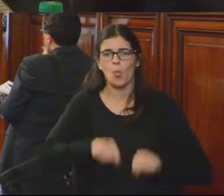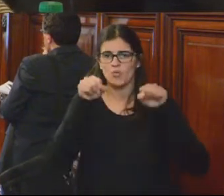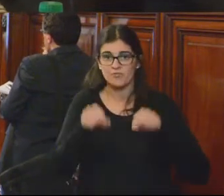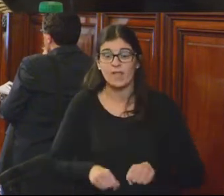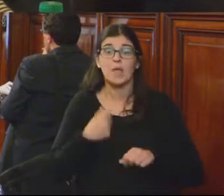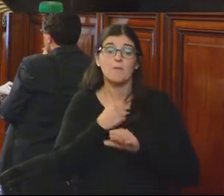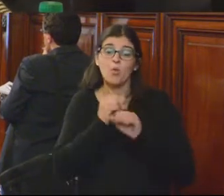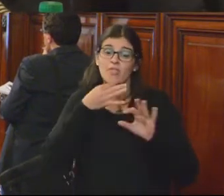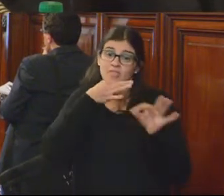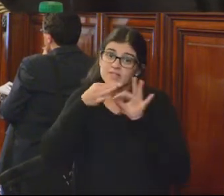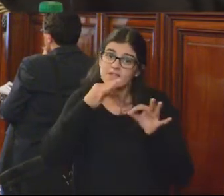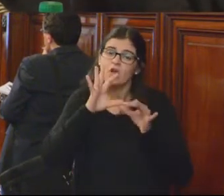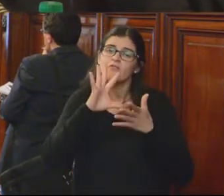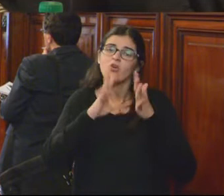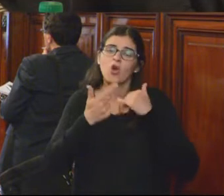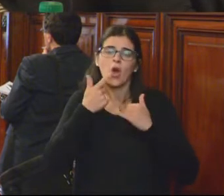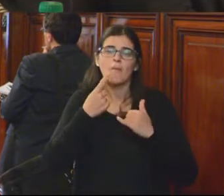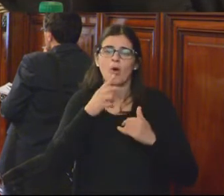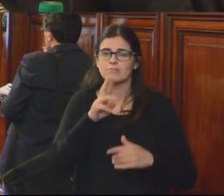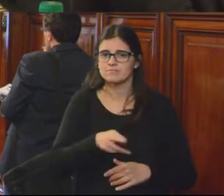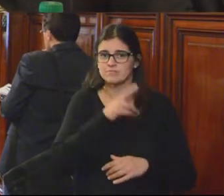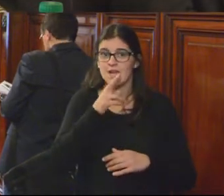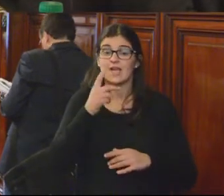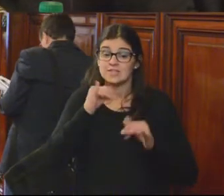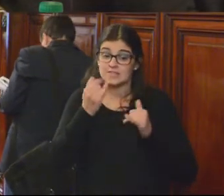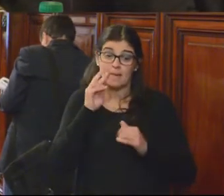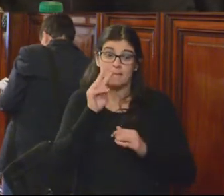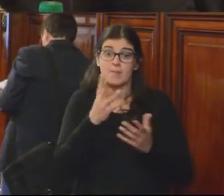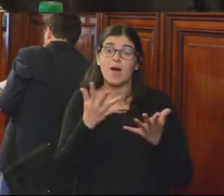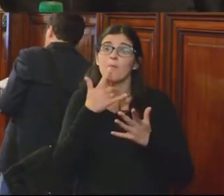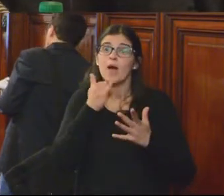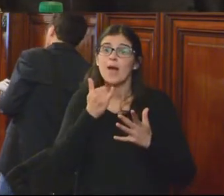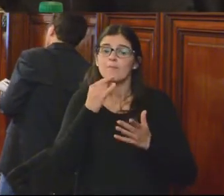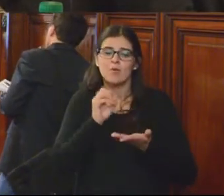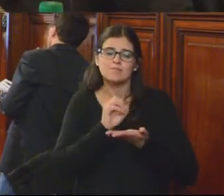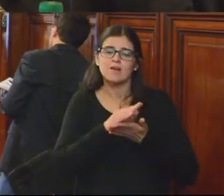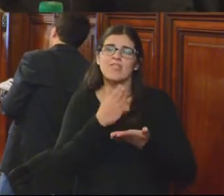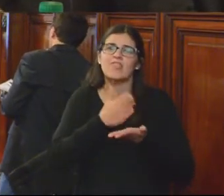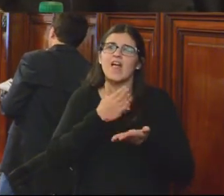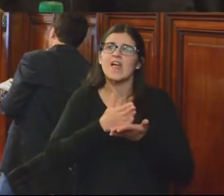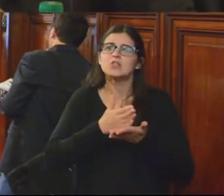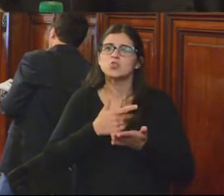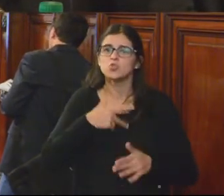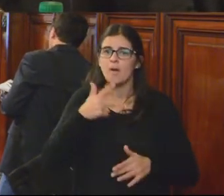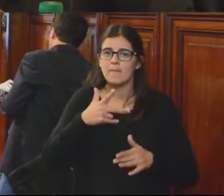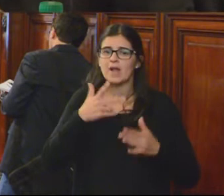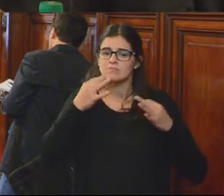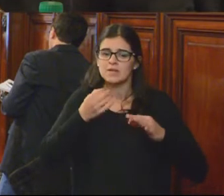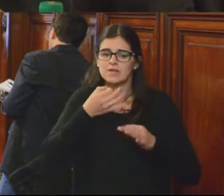atrevería incluso a describirlo como telúrico. Observemos, por ejemplo, que la Carta Democrática de los Derechos Humanos